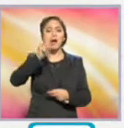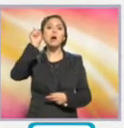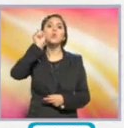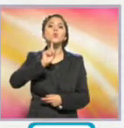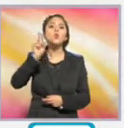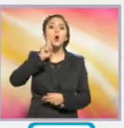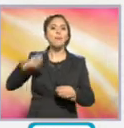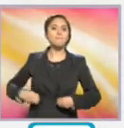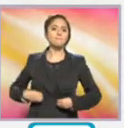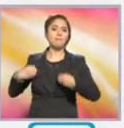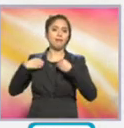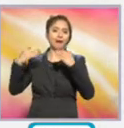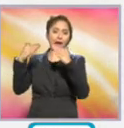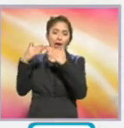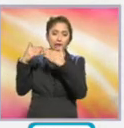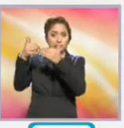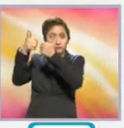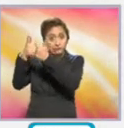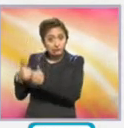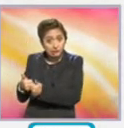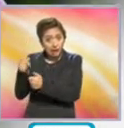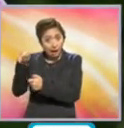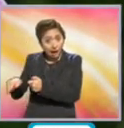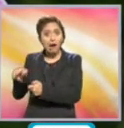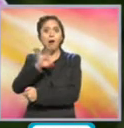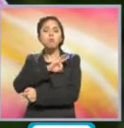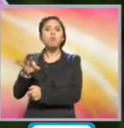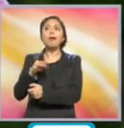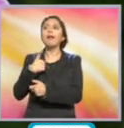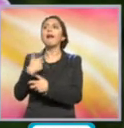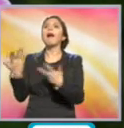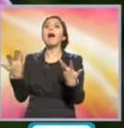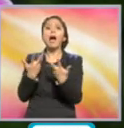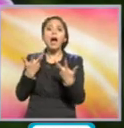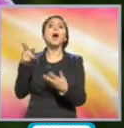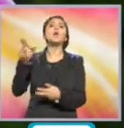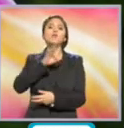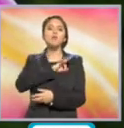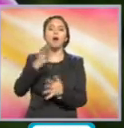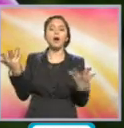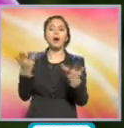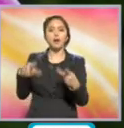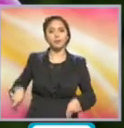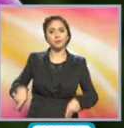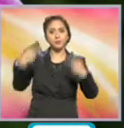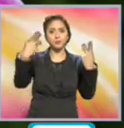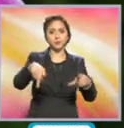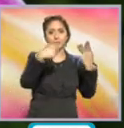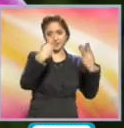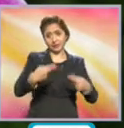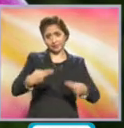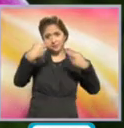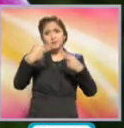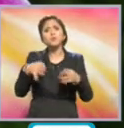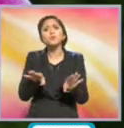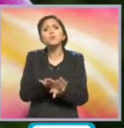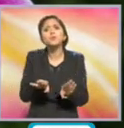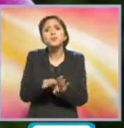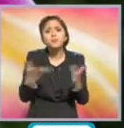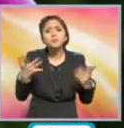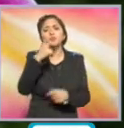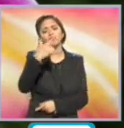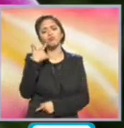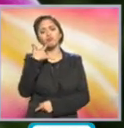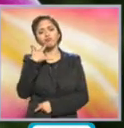casa emprendan y puedan realmente tener su propio negocio. Muy bien. ¿Qué se necesita? Empeño.